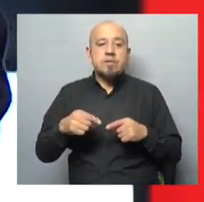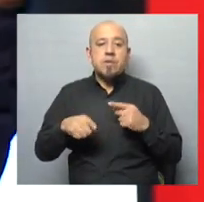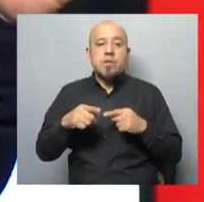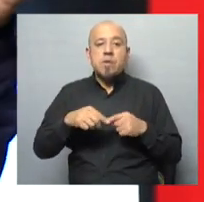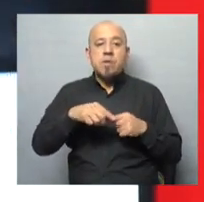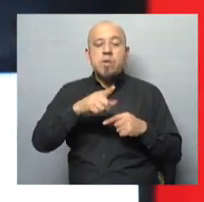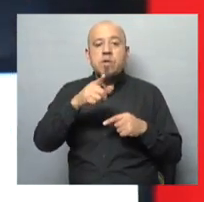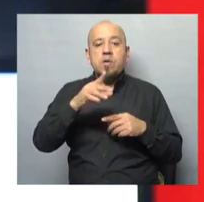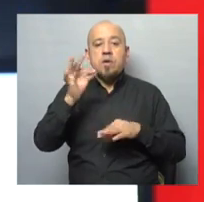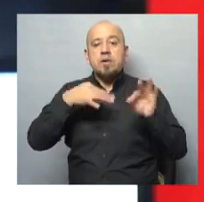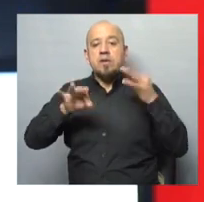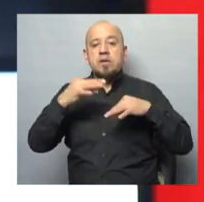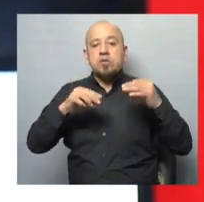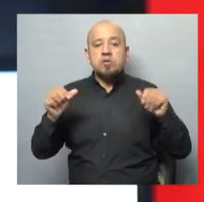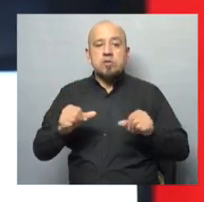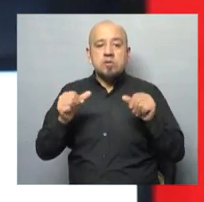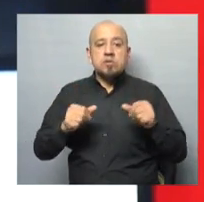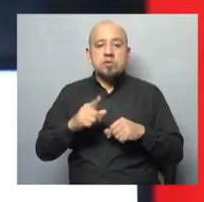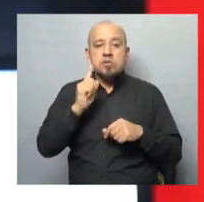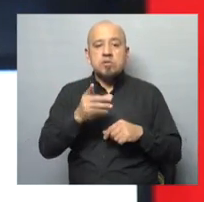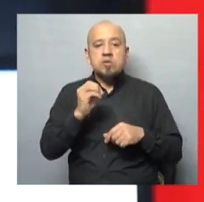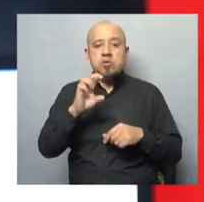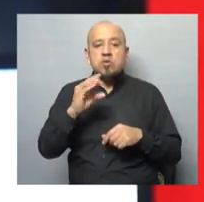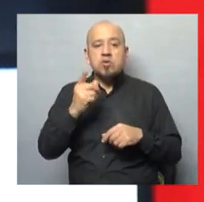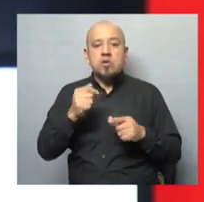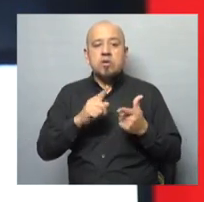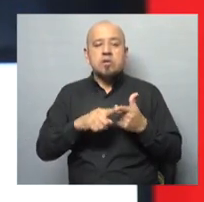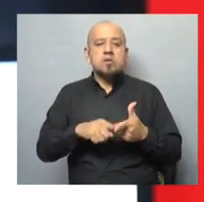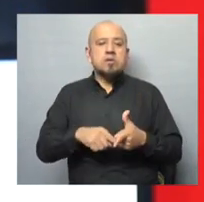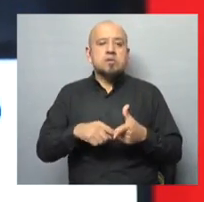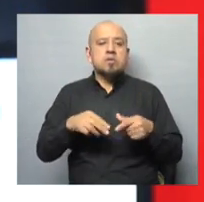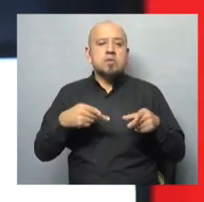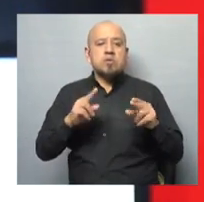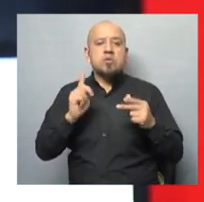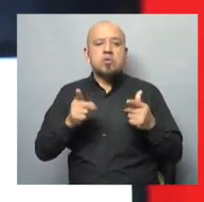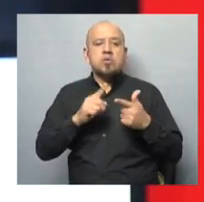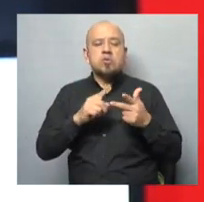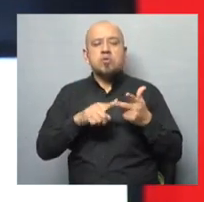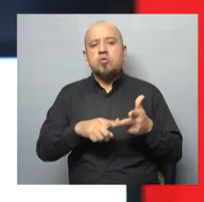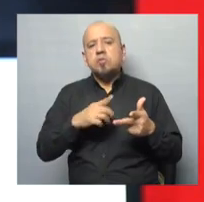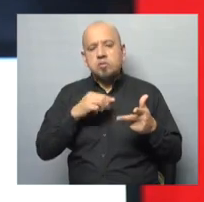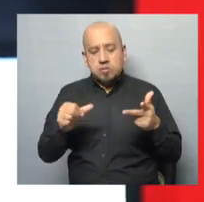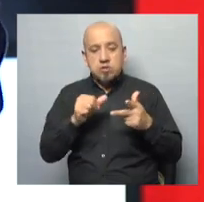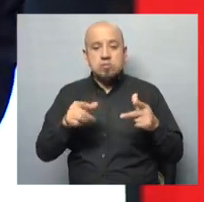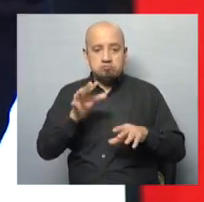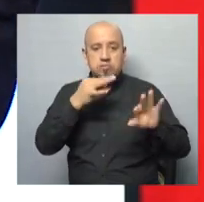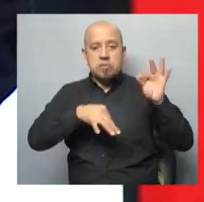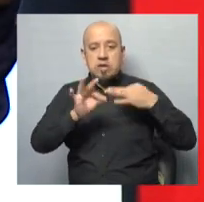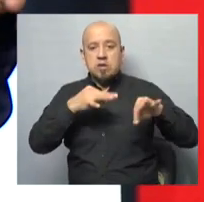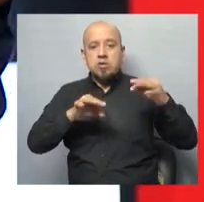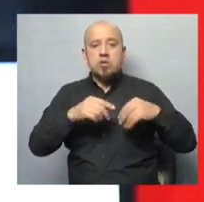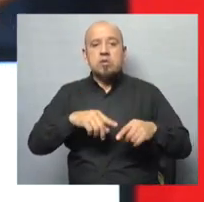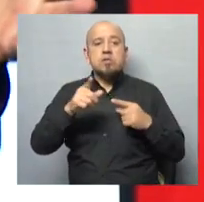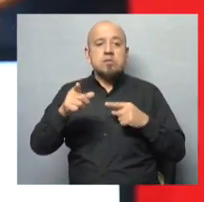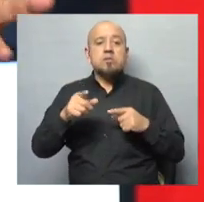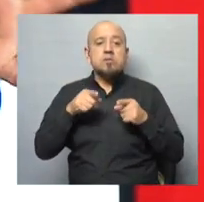y se hicieron algunas obras gordas este el método grönholm 'un dios salvaje' obras que funcionaban a nivel